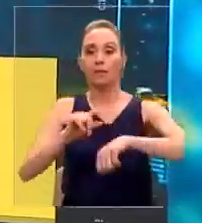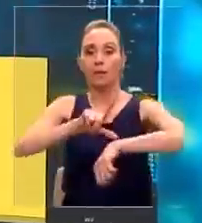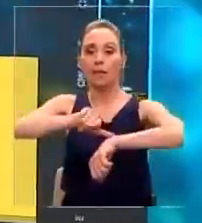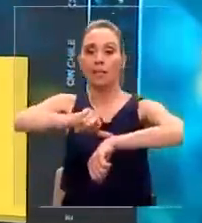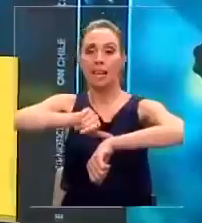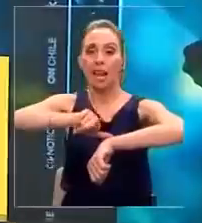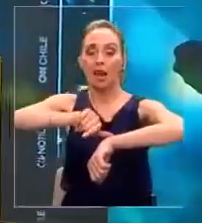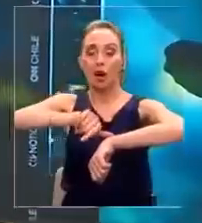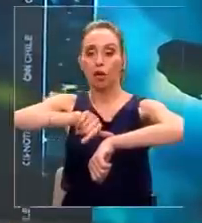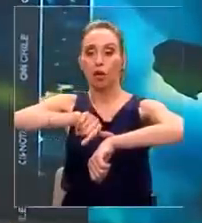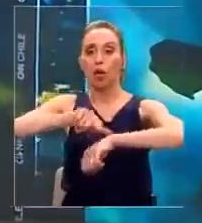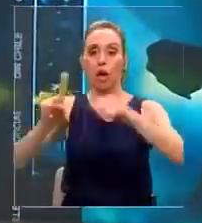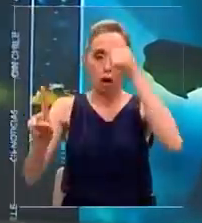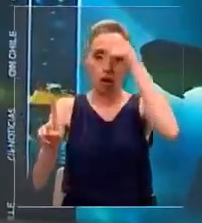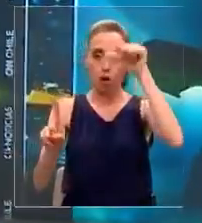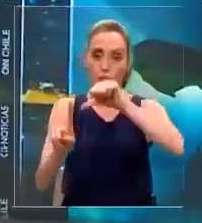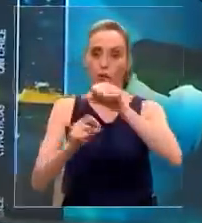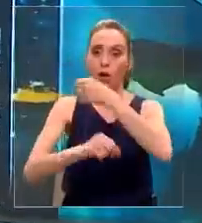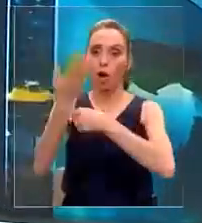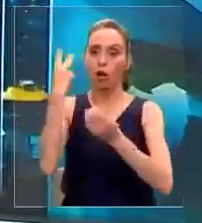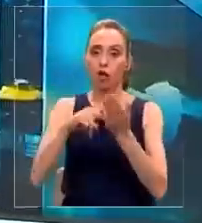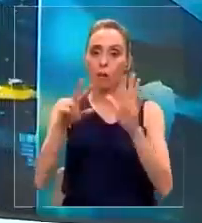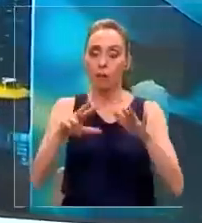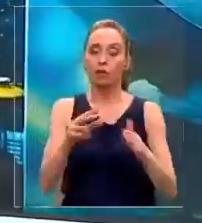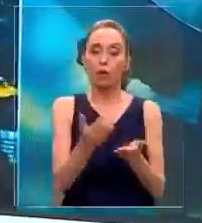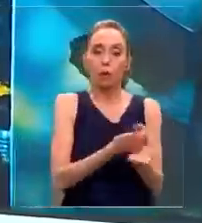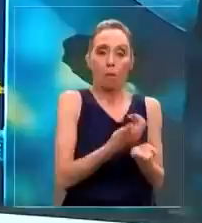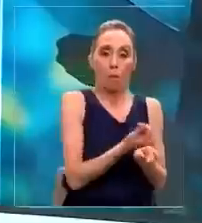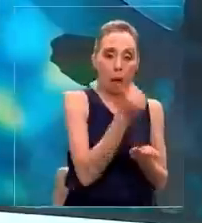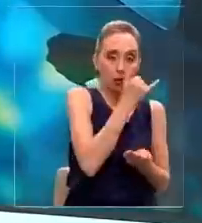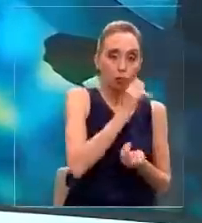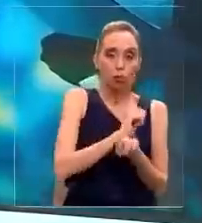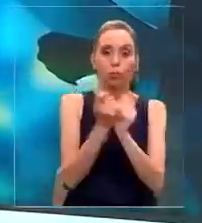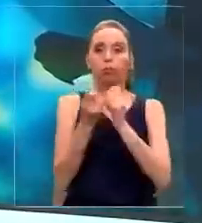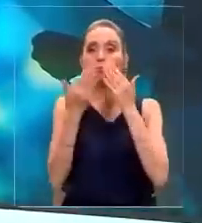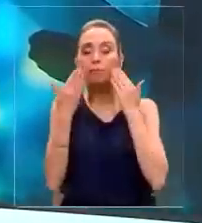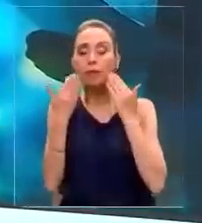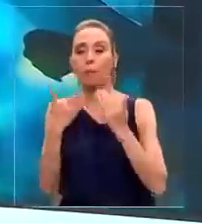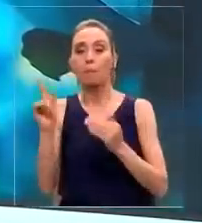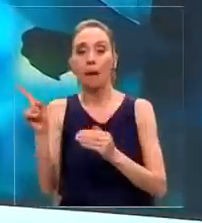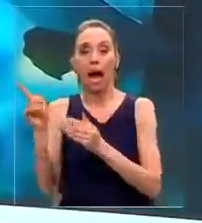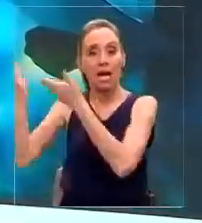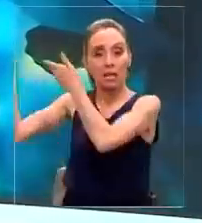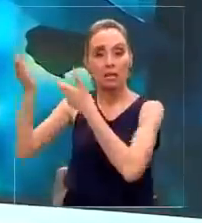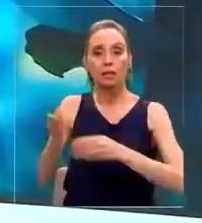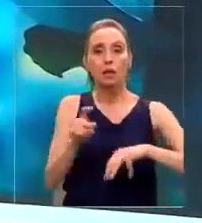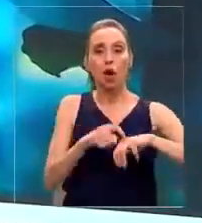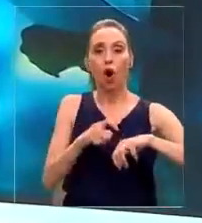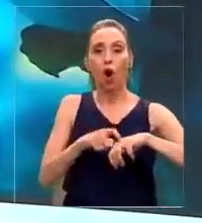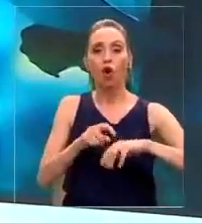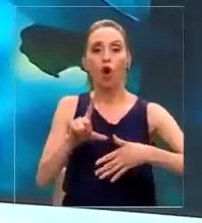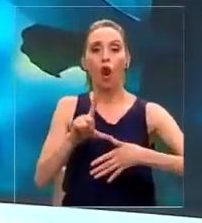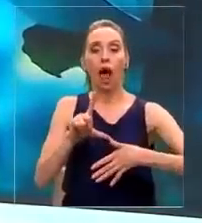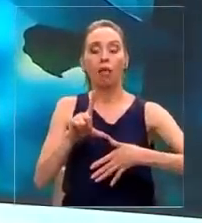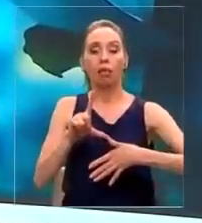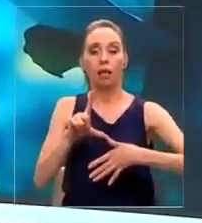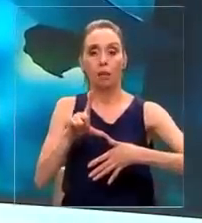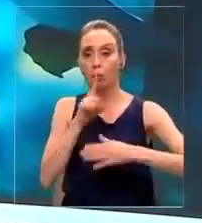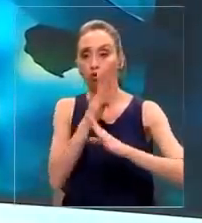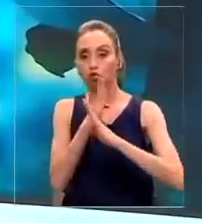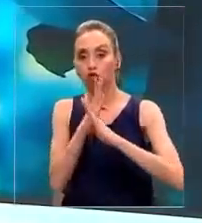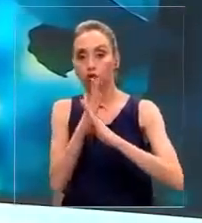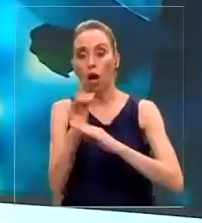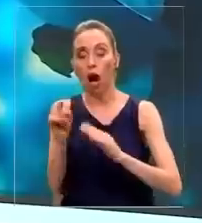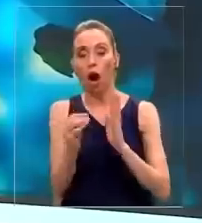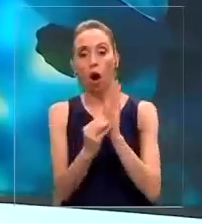Relojes. Condenado en 2018 por lavado de activos, responsable del mayor contrabando de oro en Latinoamérica, hoy figura